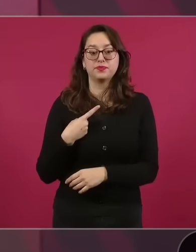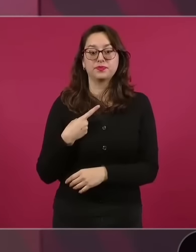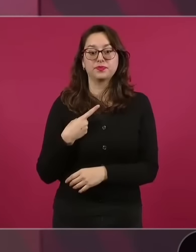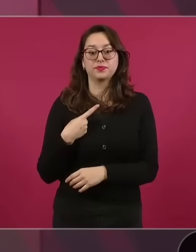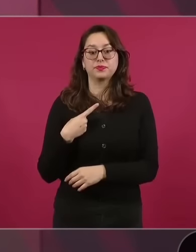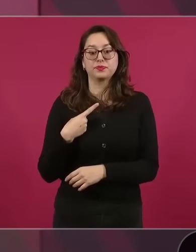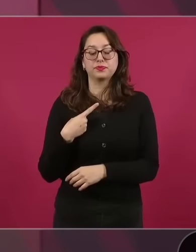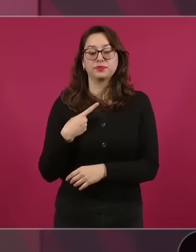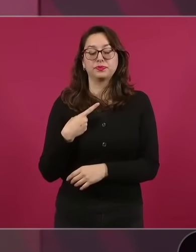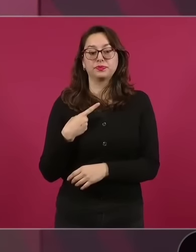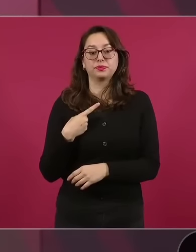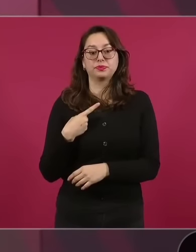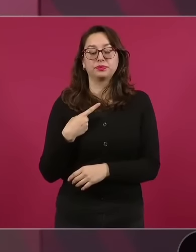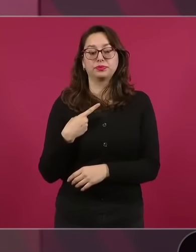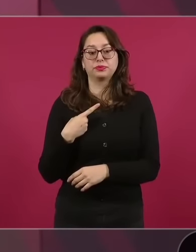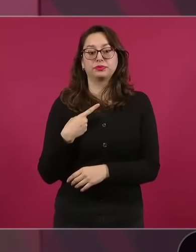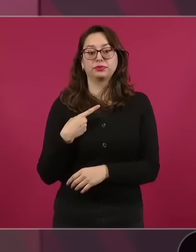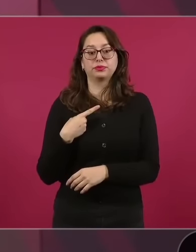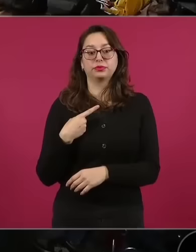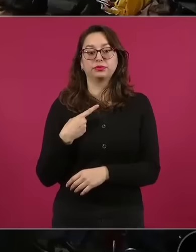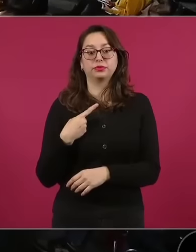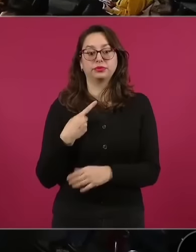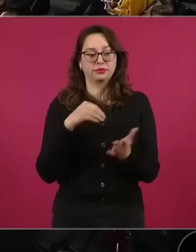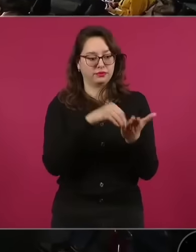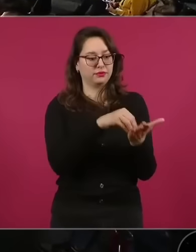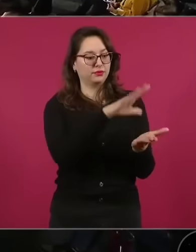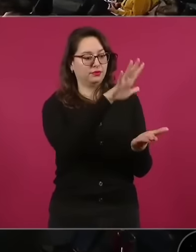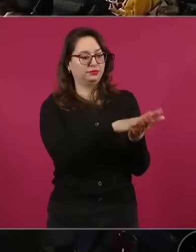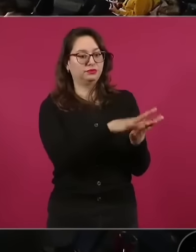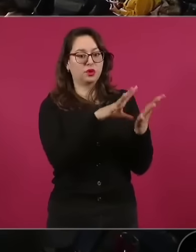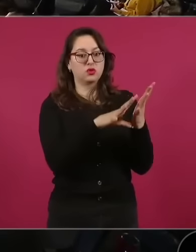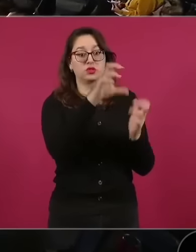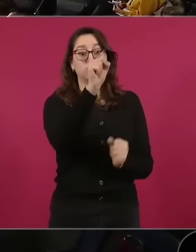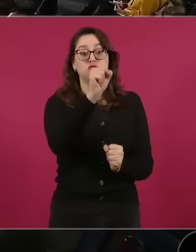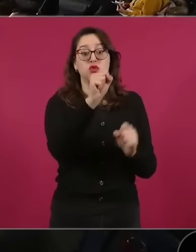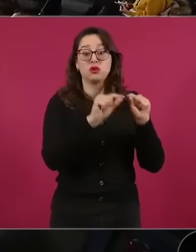promedio. que pasa con los estatales